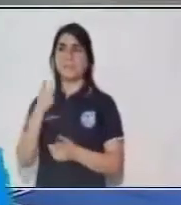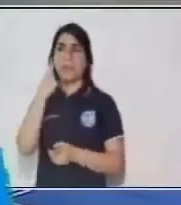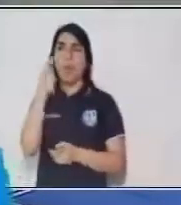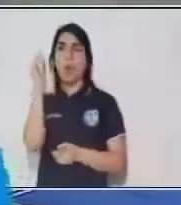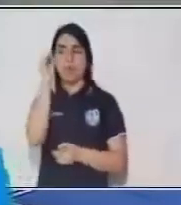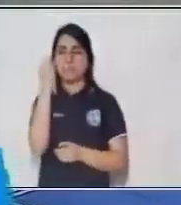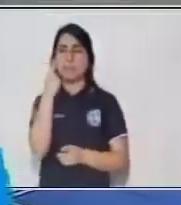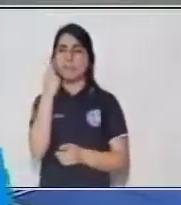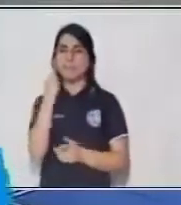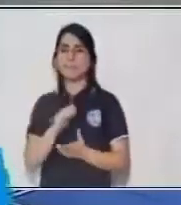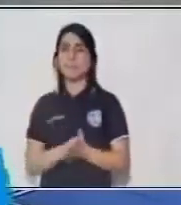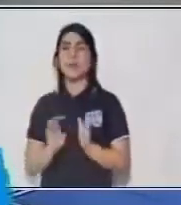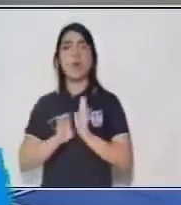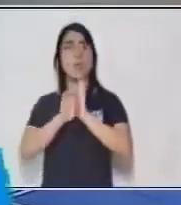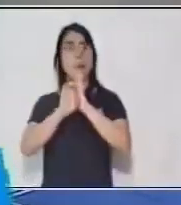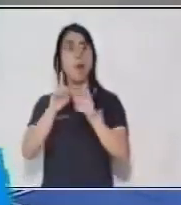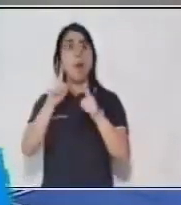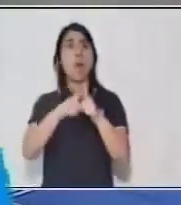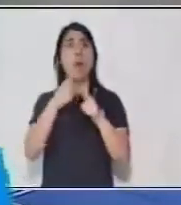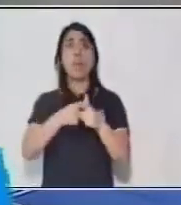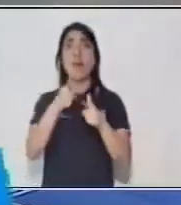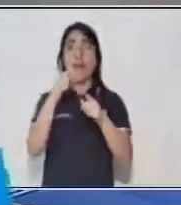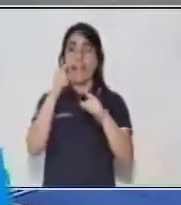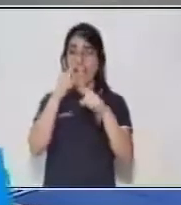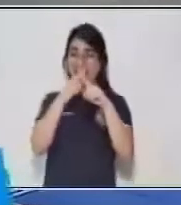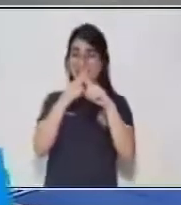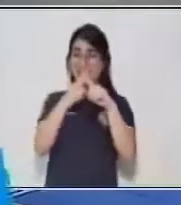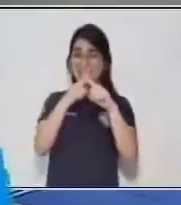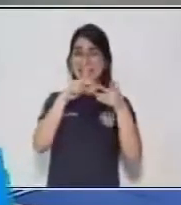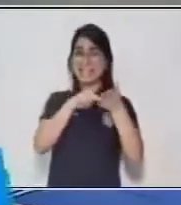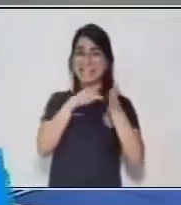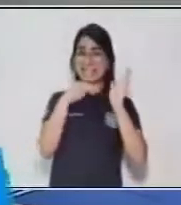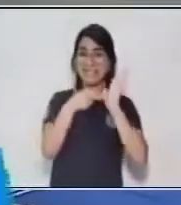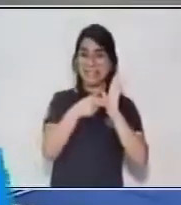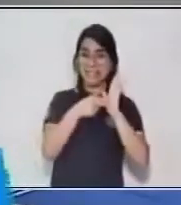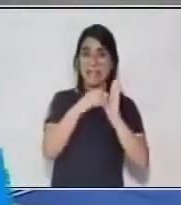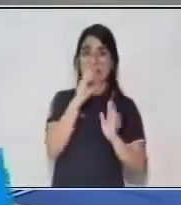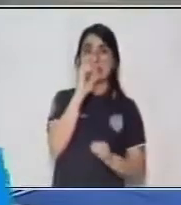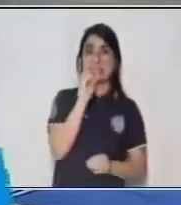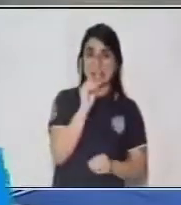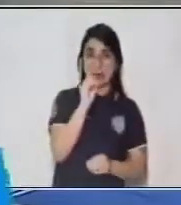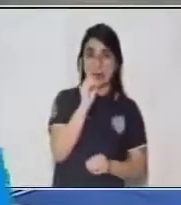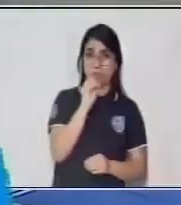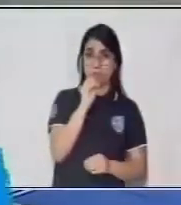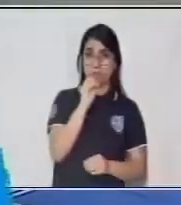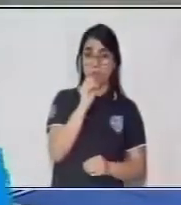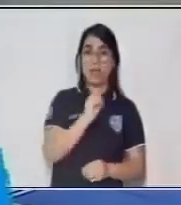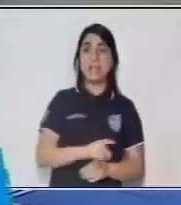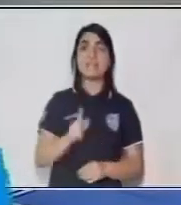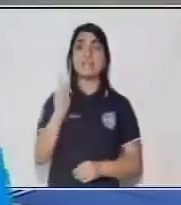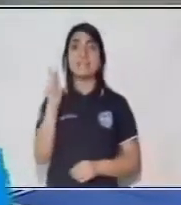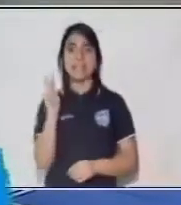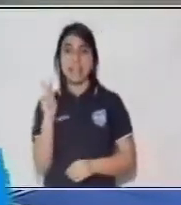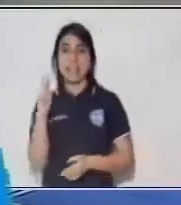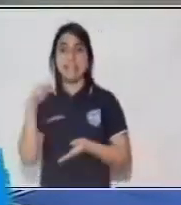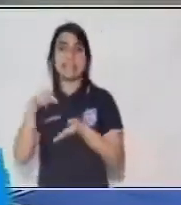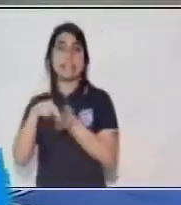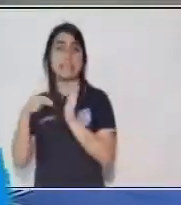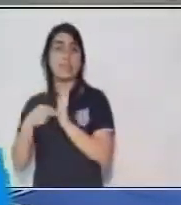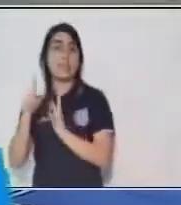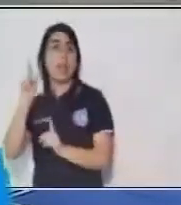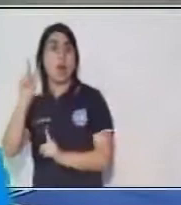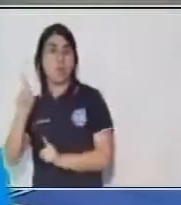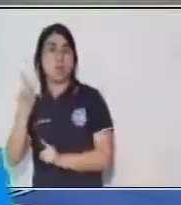Cuando x vale 0, y vale 1. Esa es una característica de las funciones exponenciales.